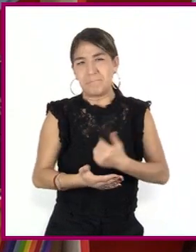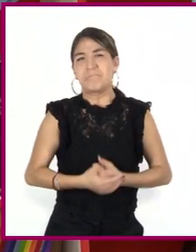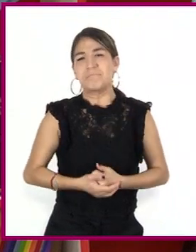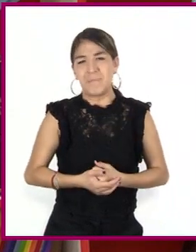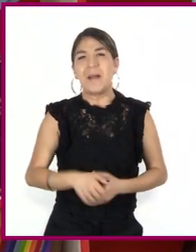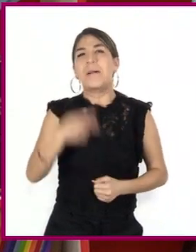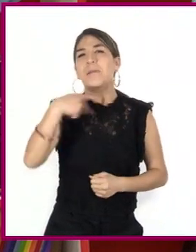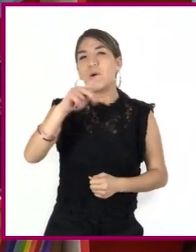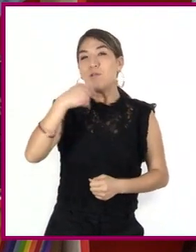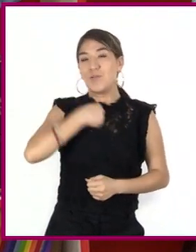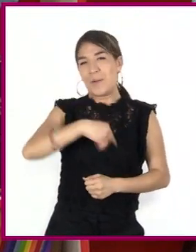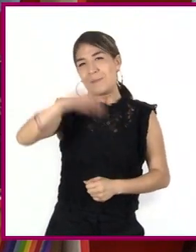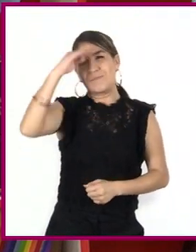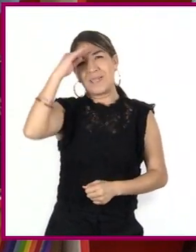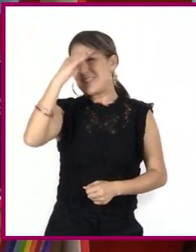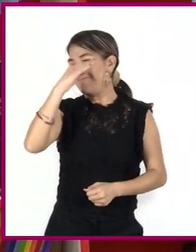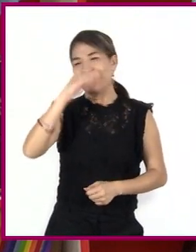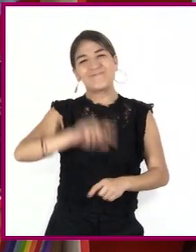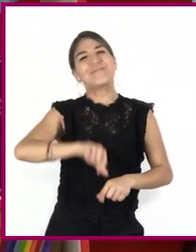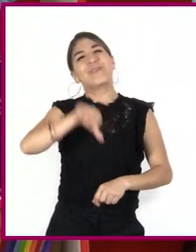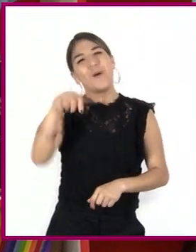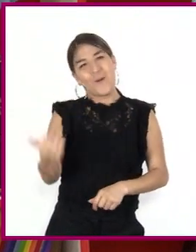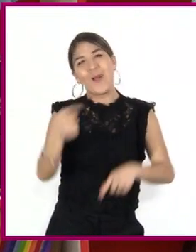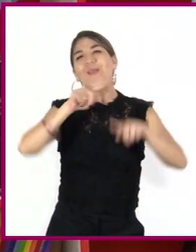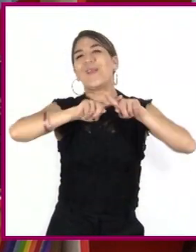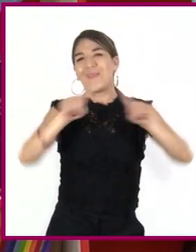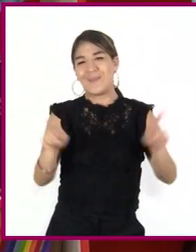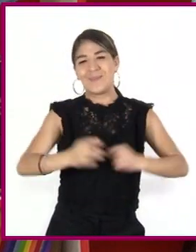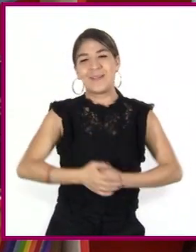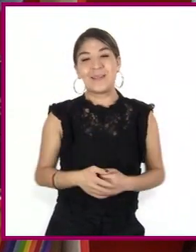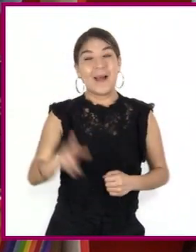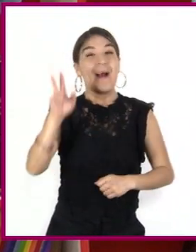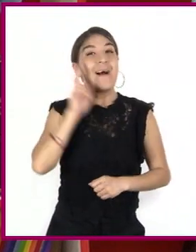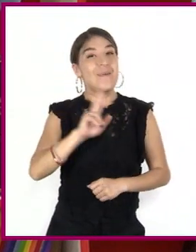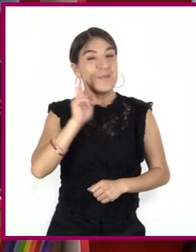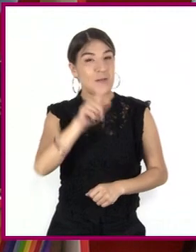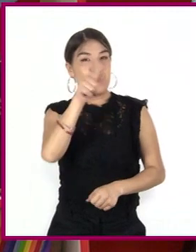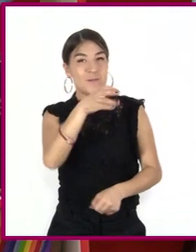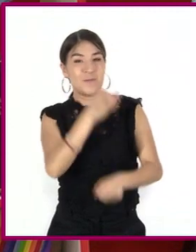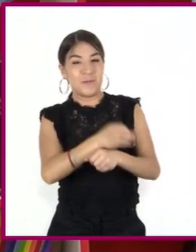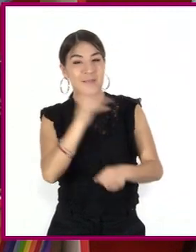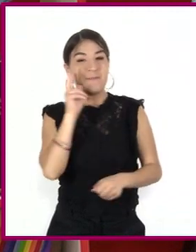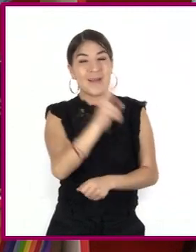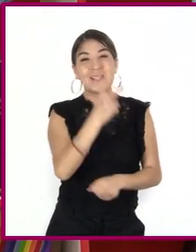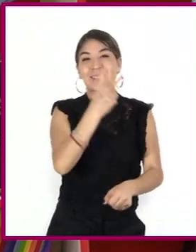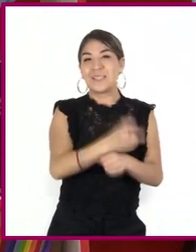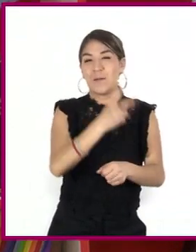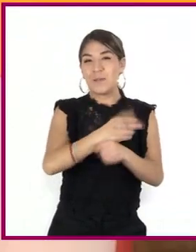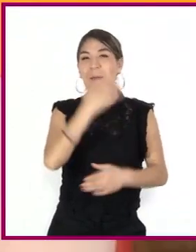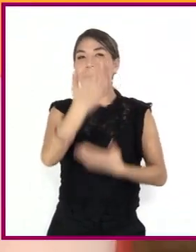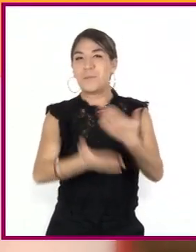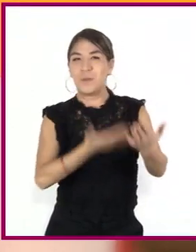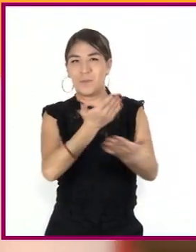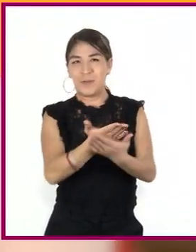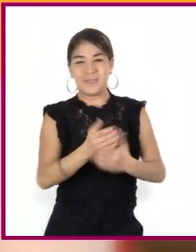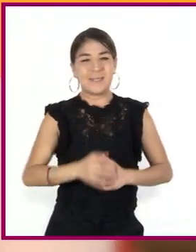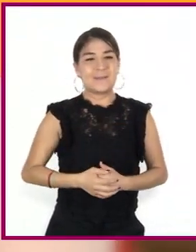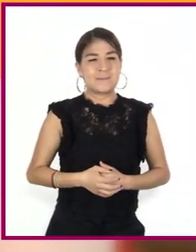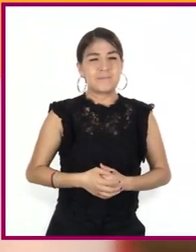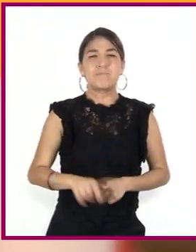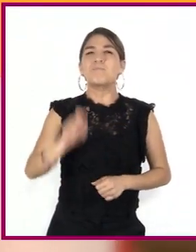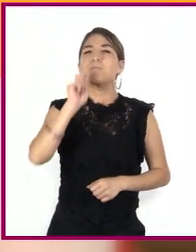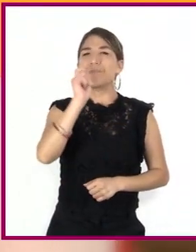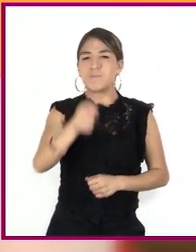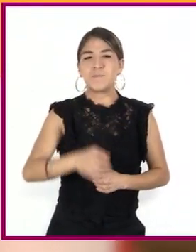yo estaba pensando en otra opción. A ver, ¿qué les parece la segunda alternativa?